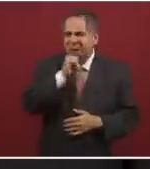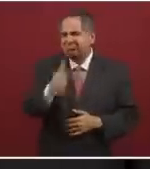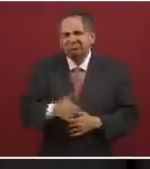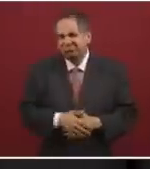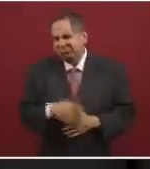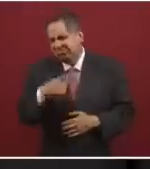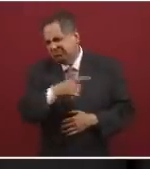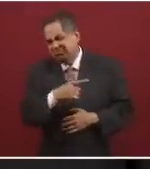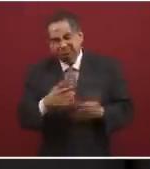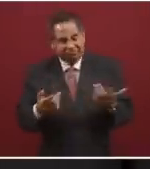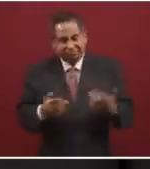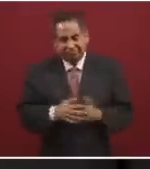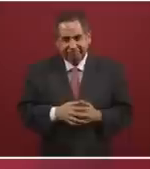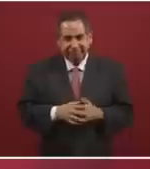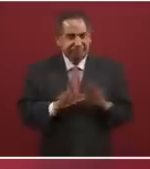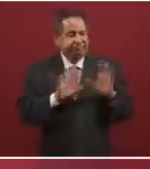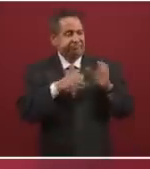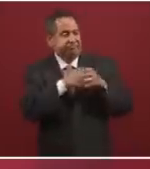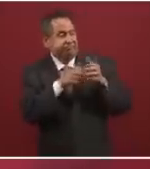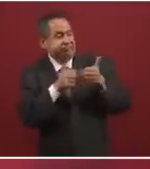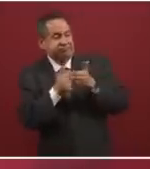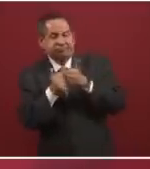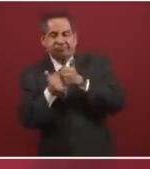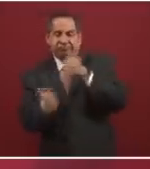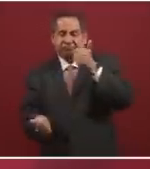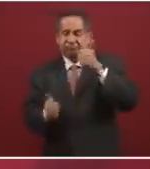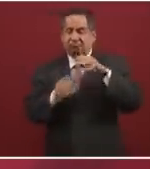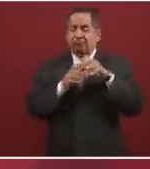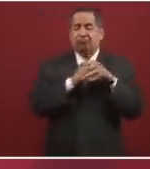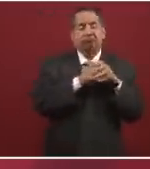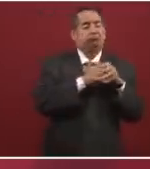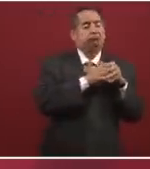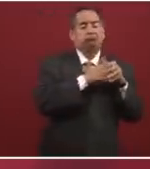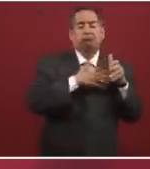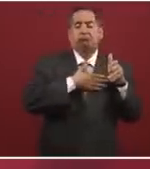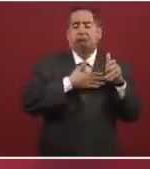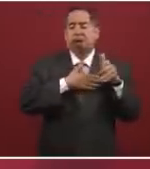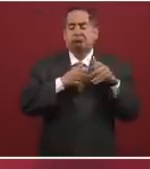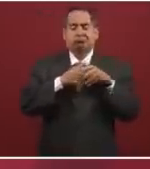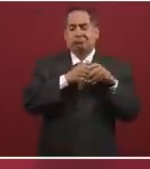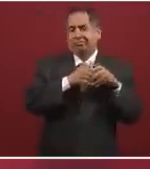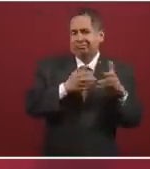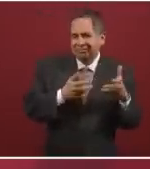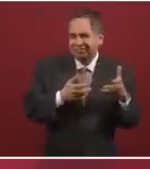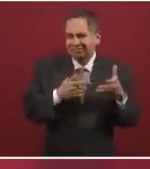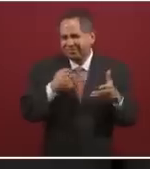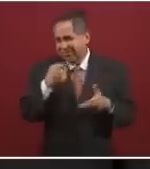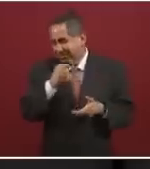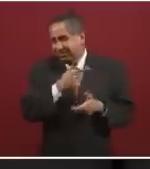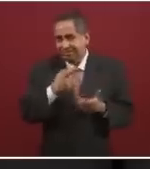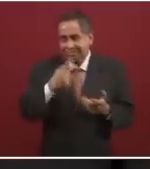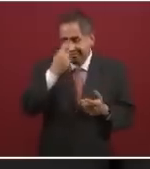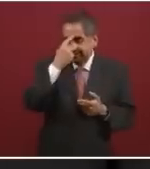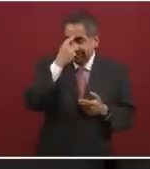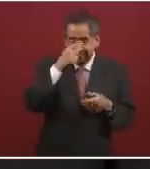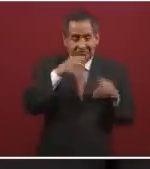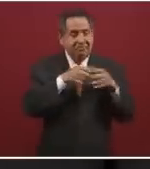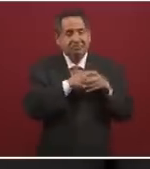Era un mundo aparte. Lo que les importaba